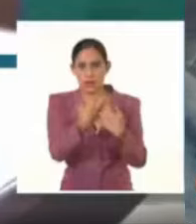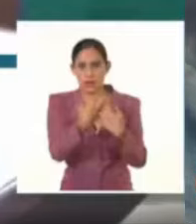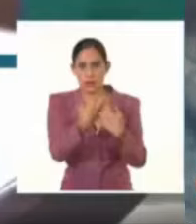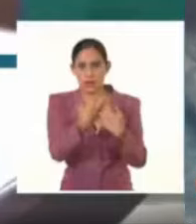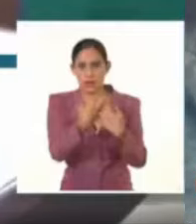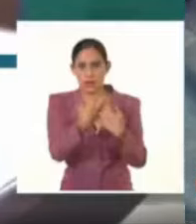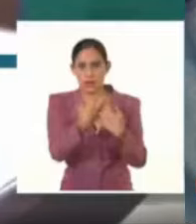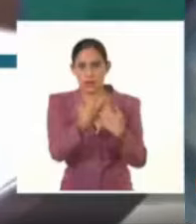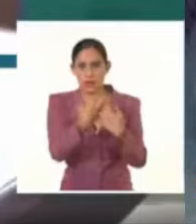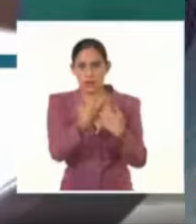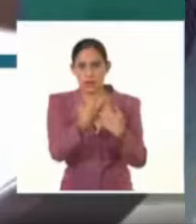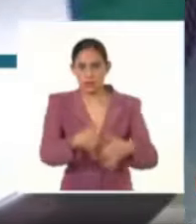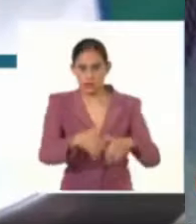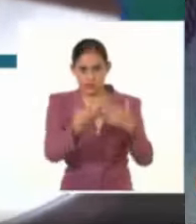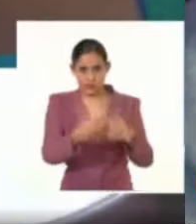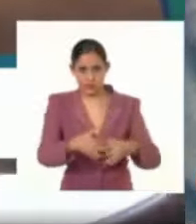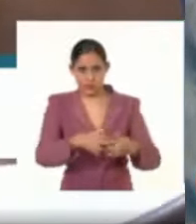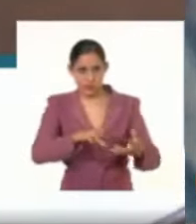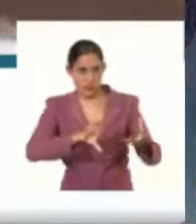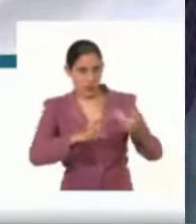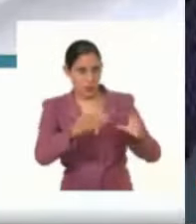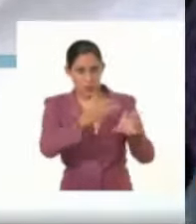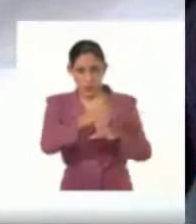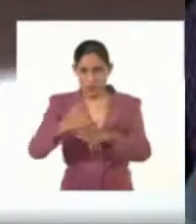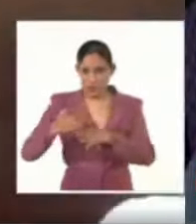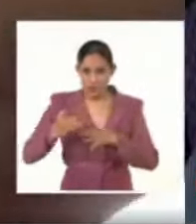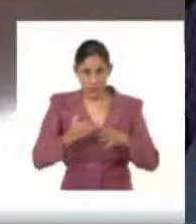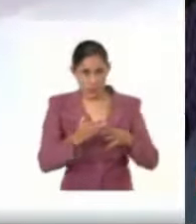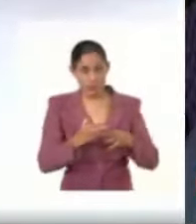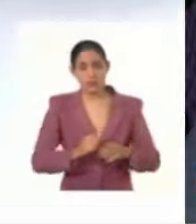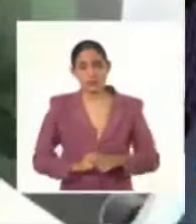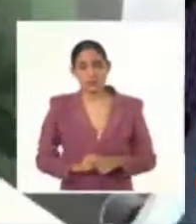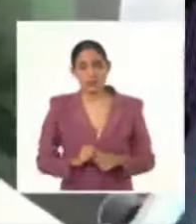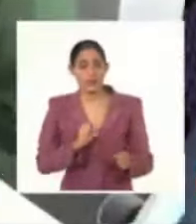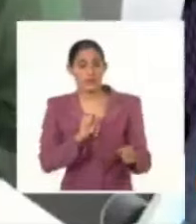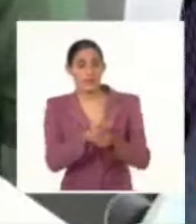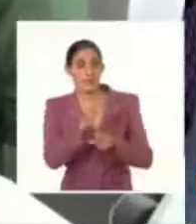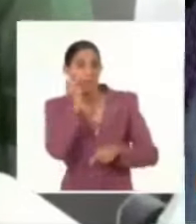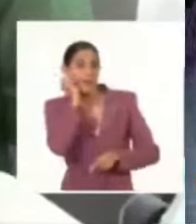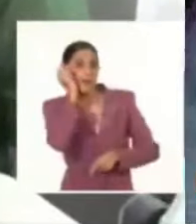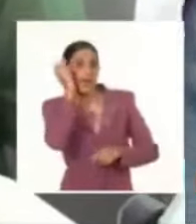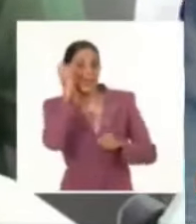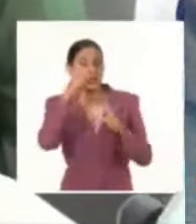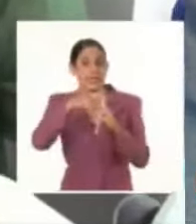la gente en Guantánamo esperando por las promesas. A partir de la tecnología de la